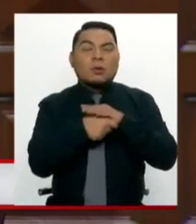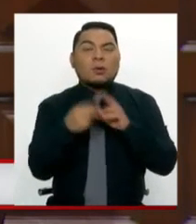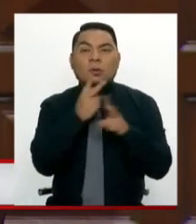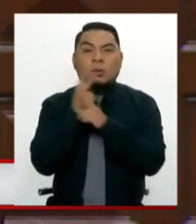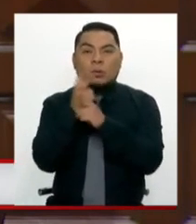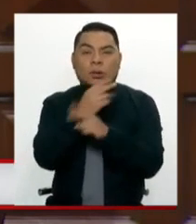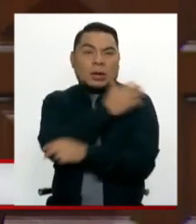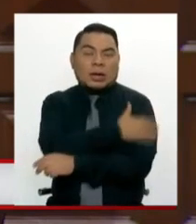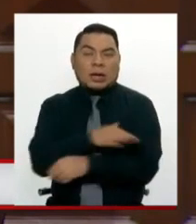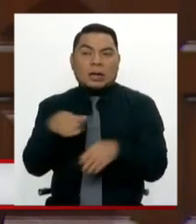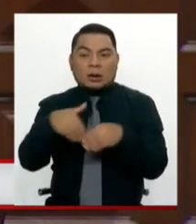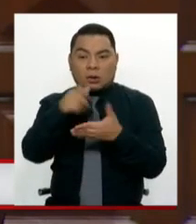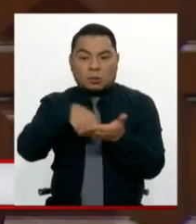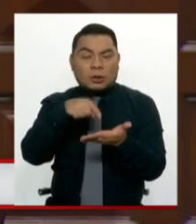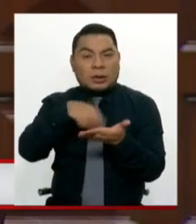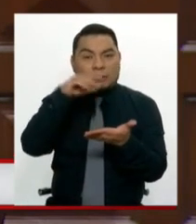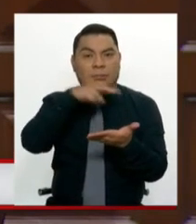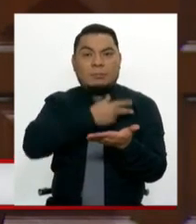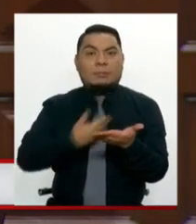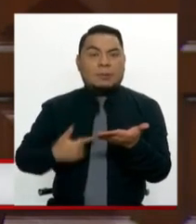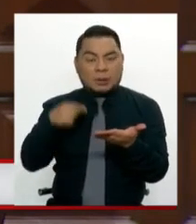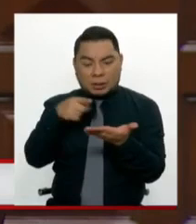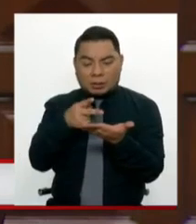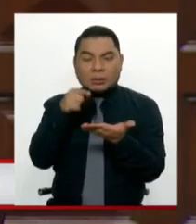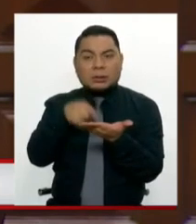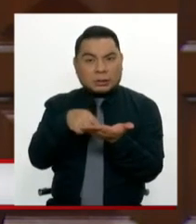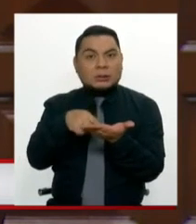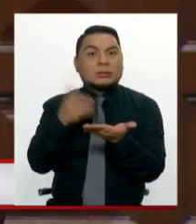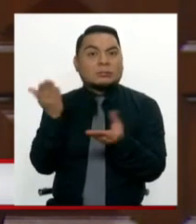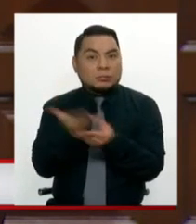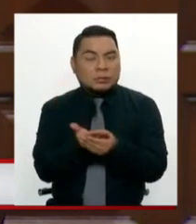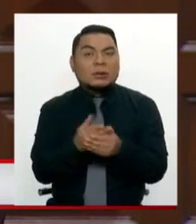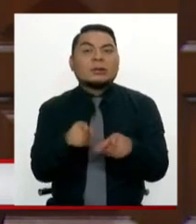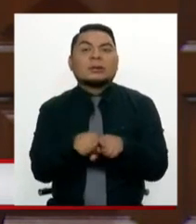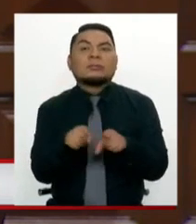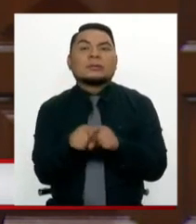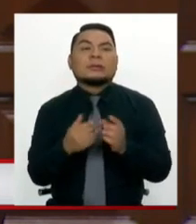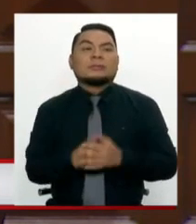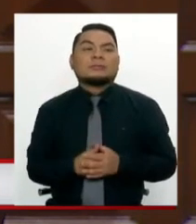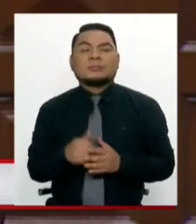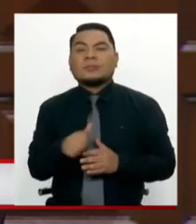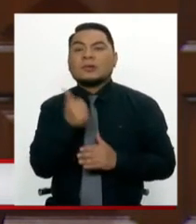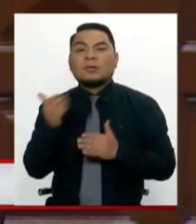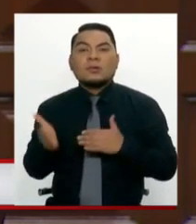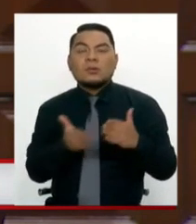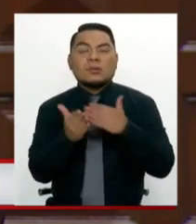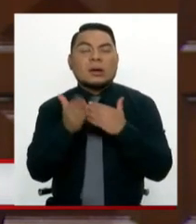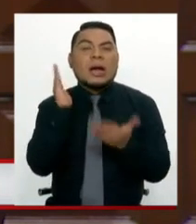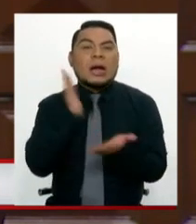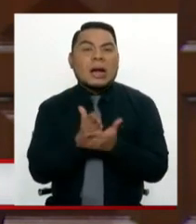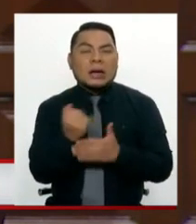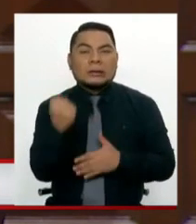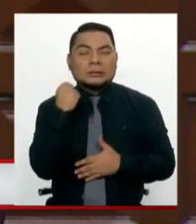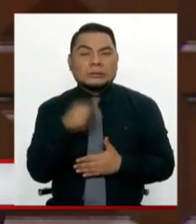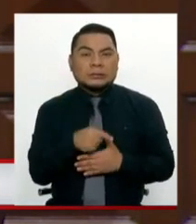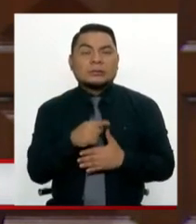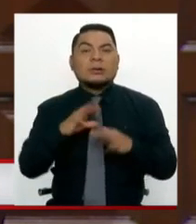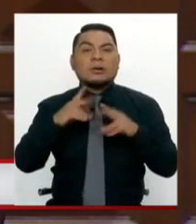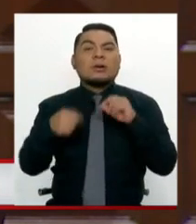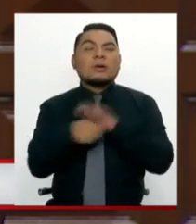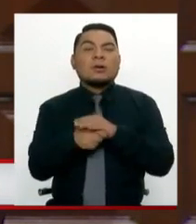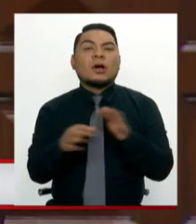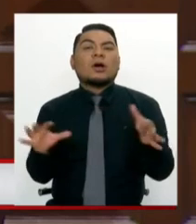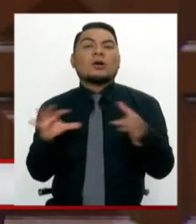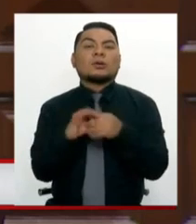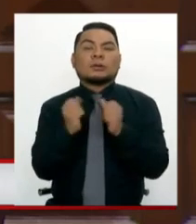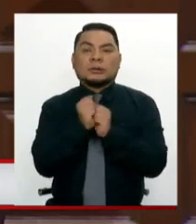los contratos suscritos por el Estado y medidas que sancionan drásticamente la corrupción